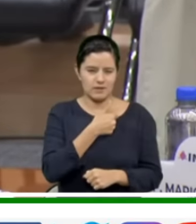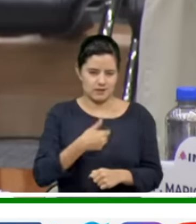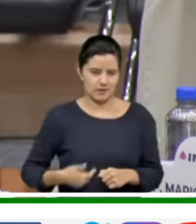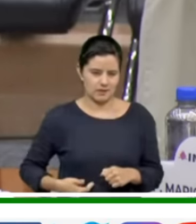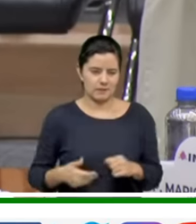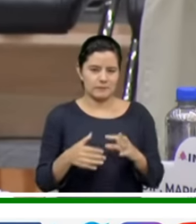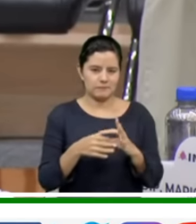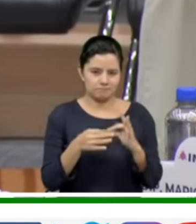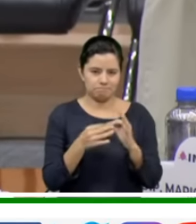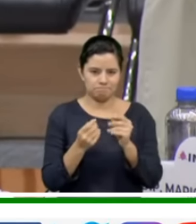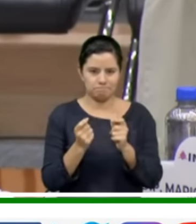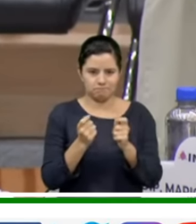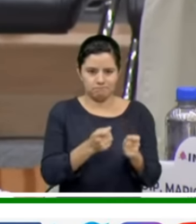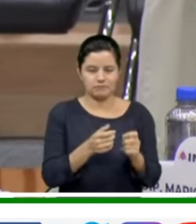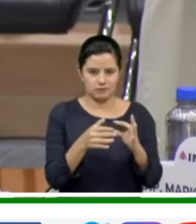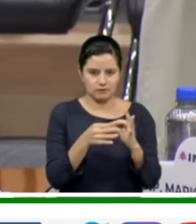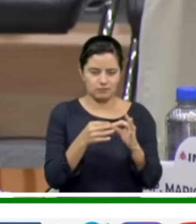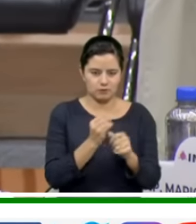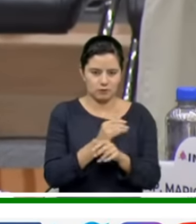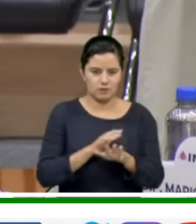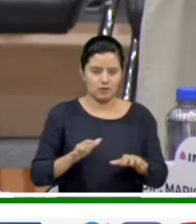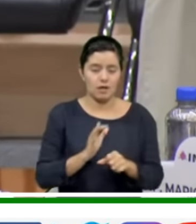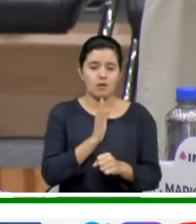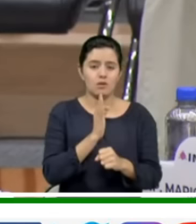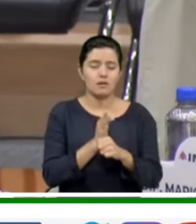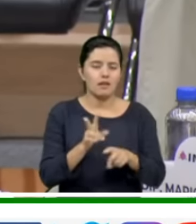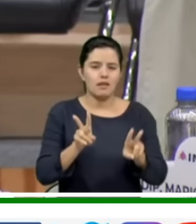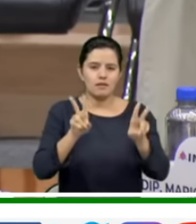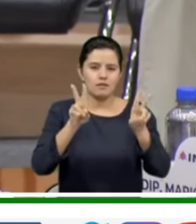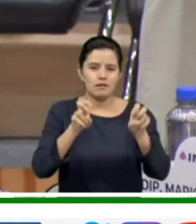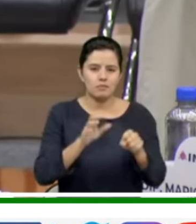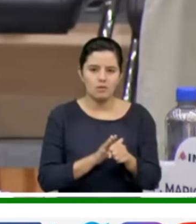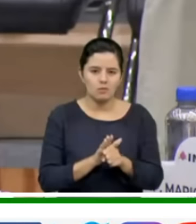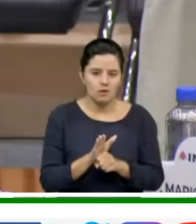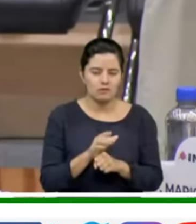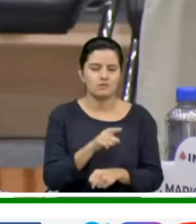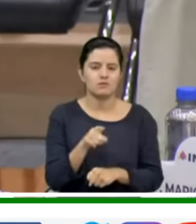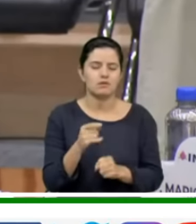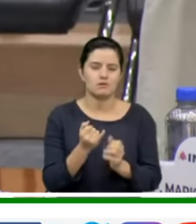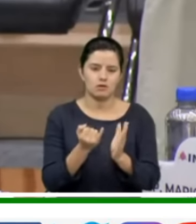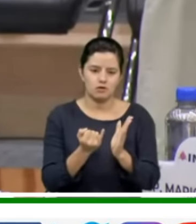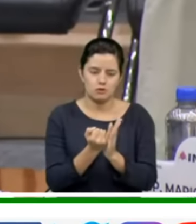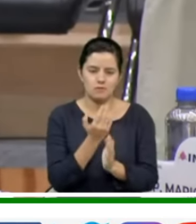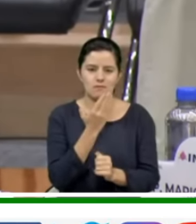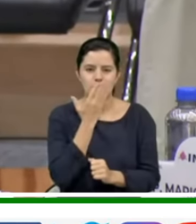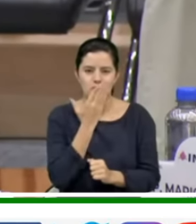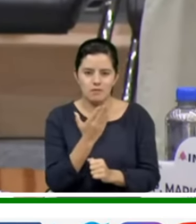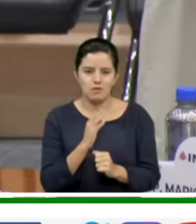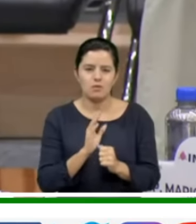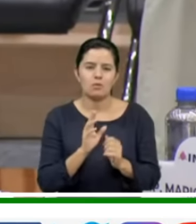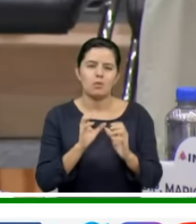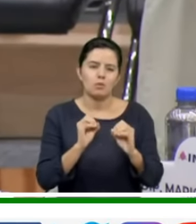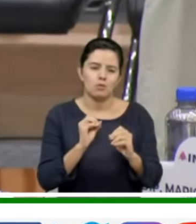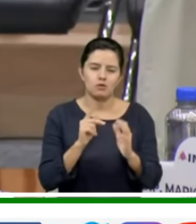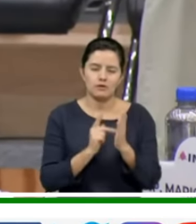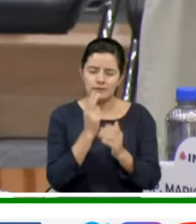presidenta este asunto se trata de rectificar este Y bueno pues uno tiene derecho a rectificar